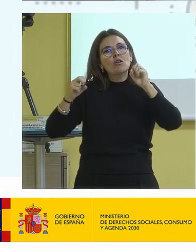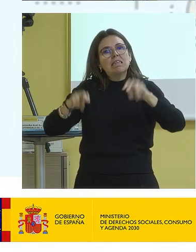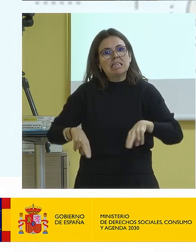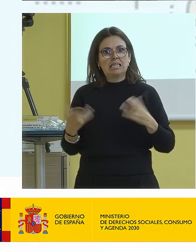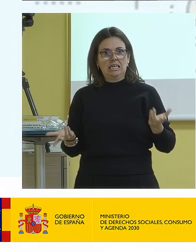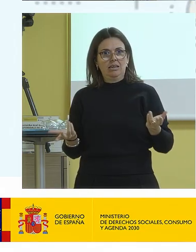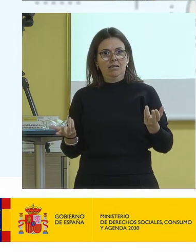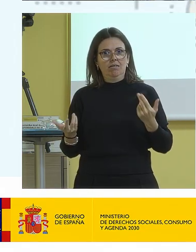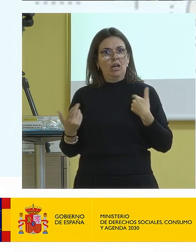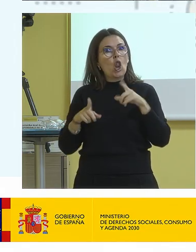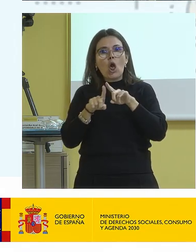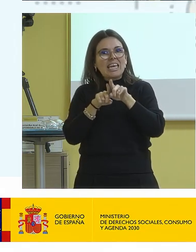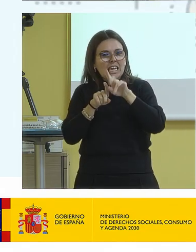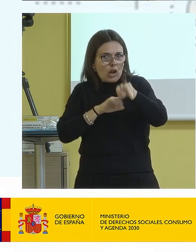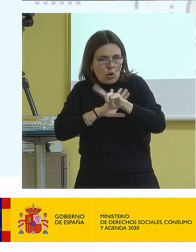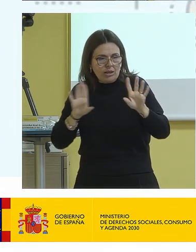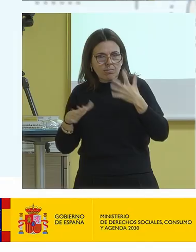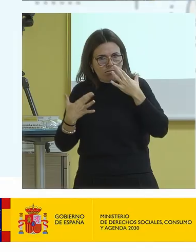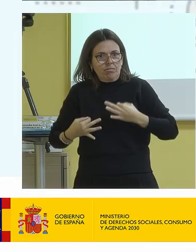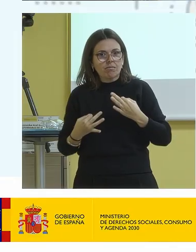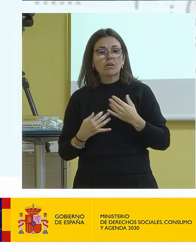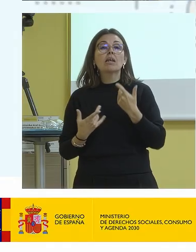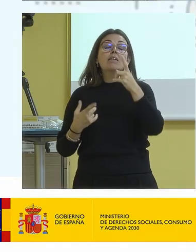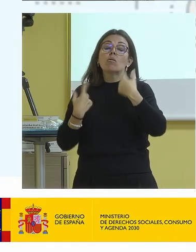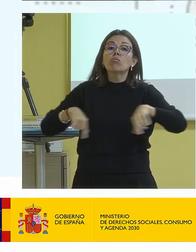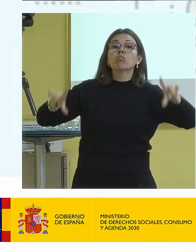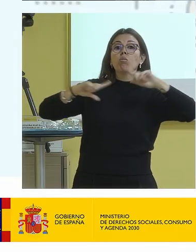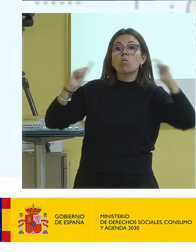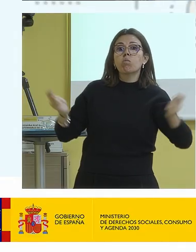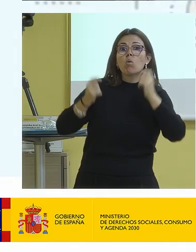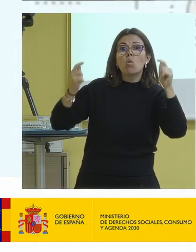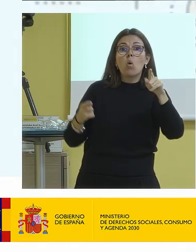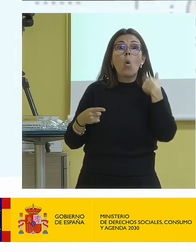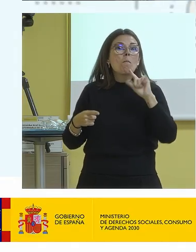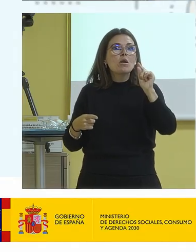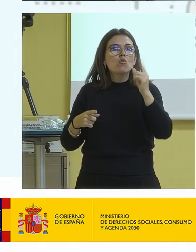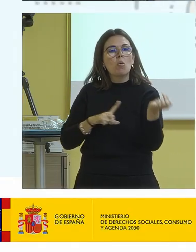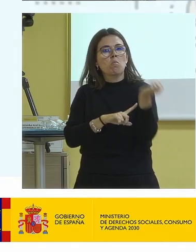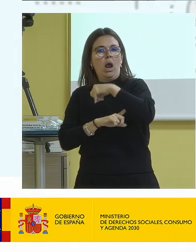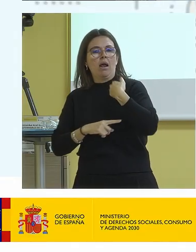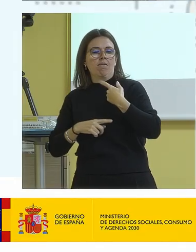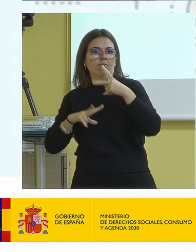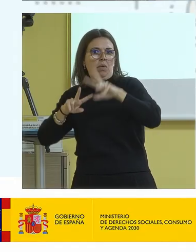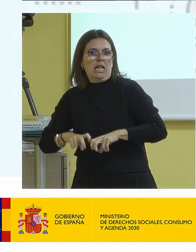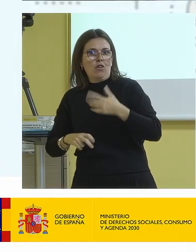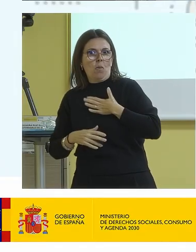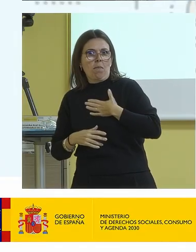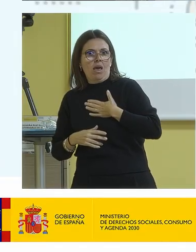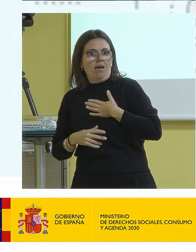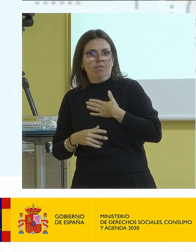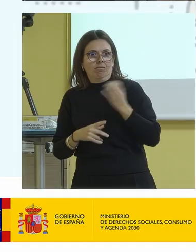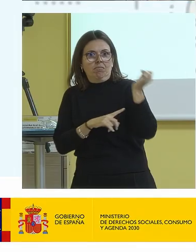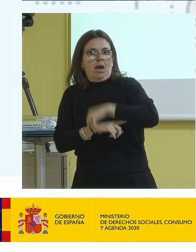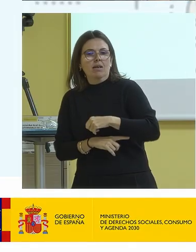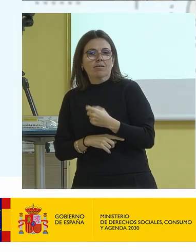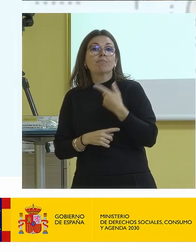neurocientífica. Insisto, sin meterme con él. Pero obviamente, un minuto suyo en prime time se carga meses míos de divulgación. Se los carga sistemáticamente.